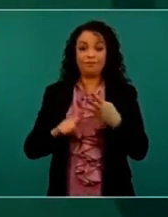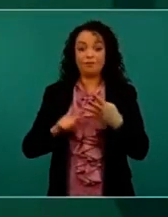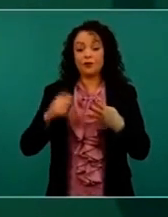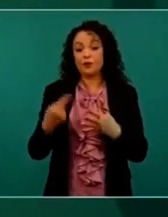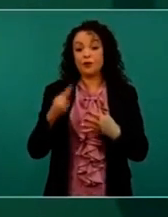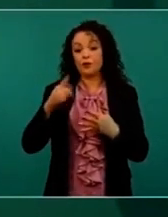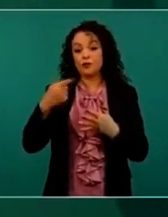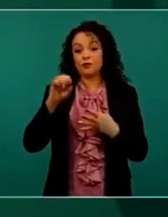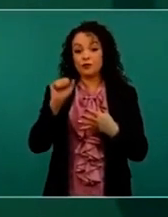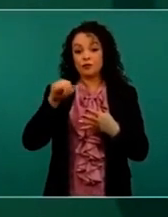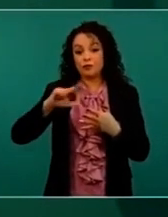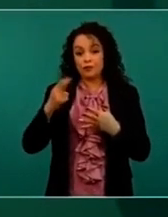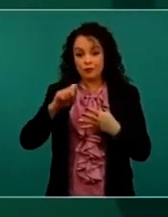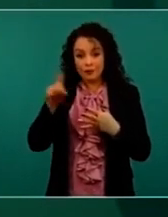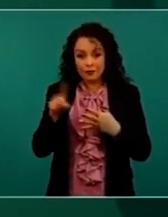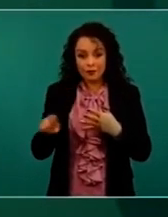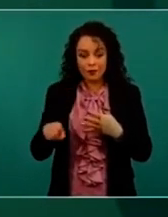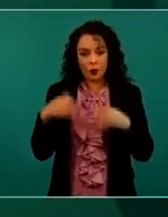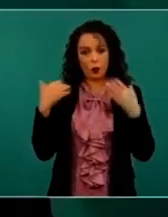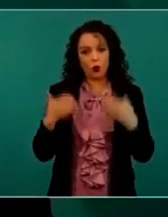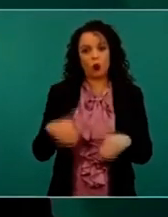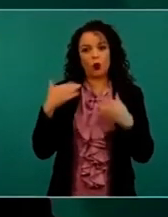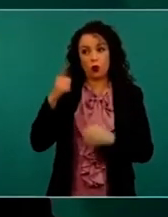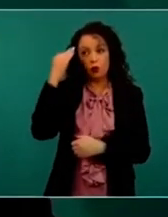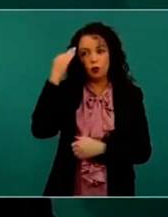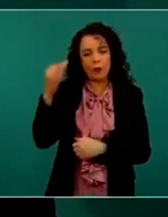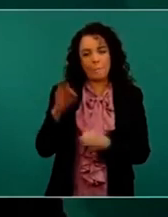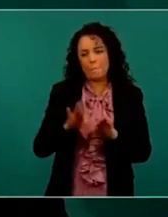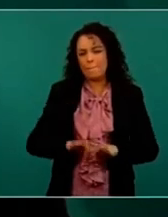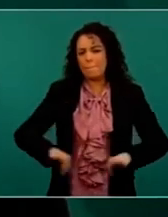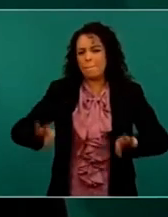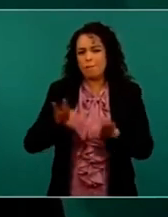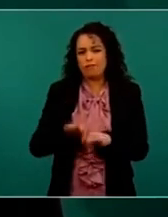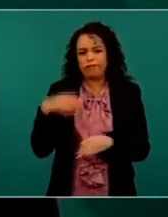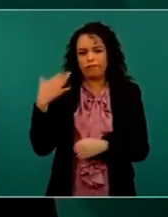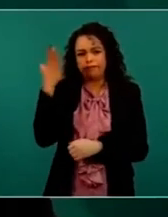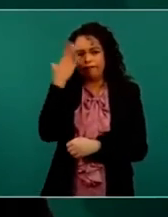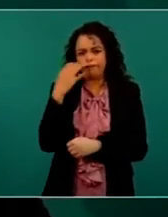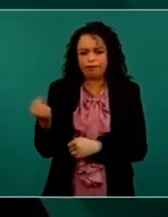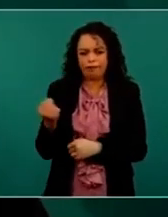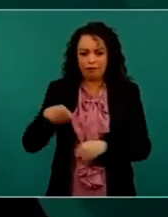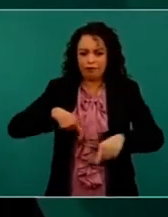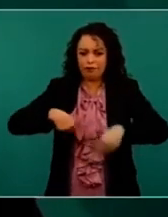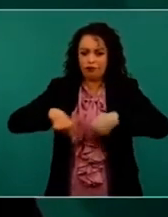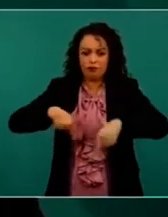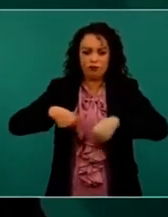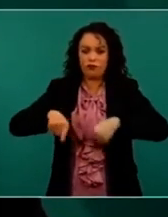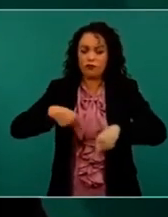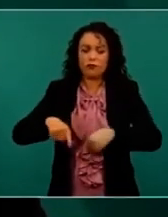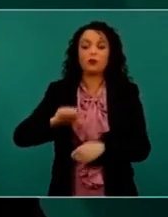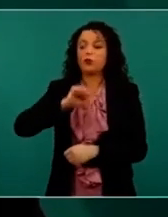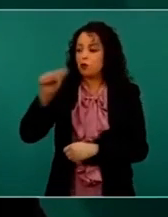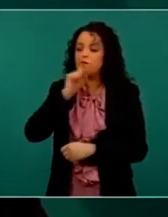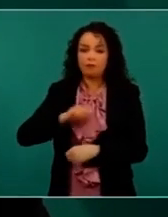Sánchez, de los grandes, y ahí hay también futbolistas siguiéndole